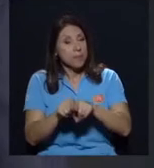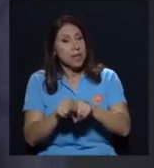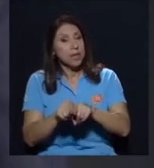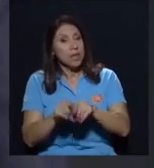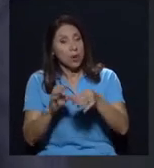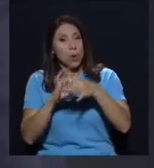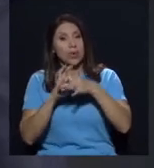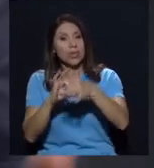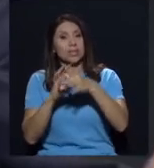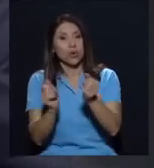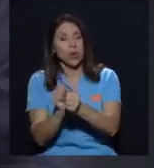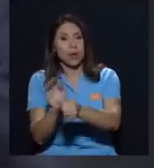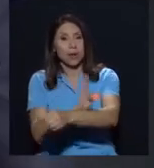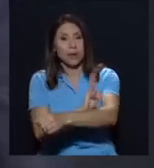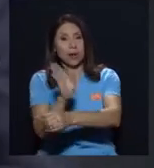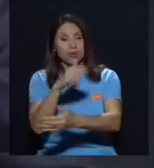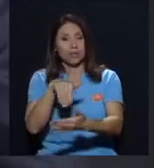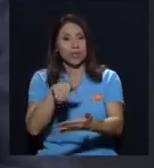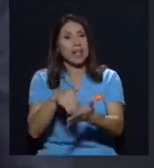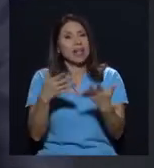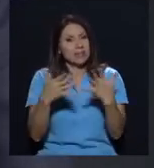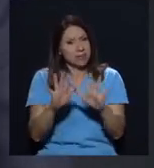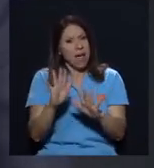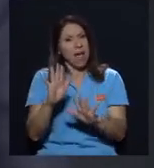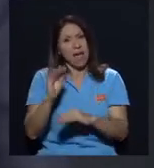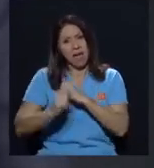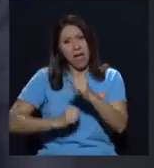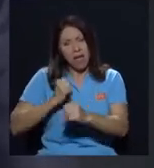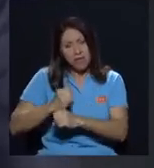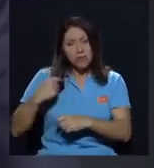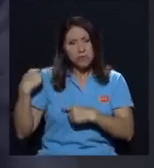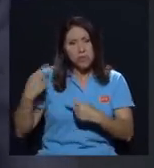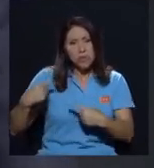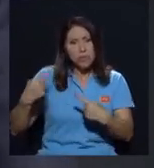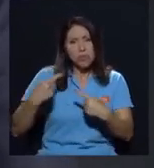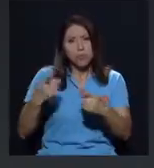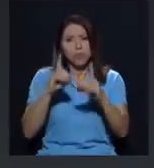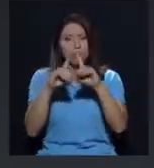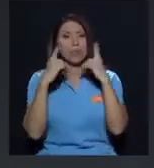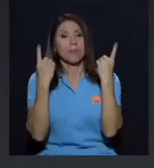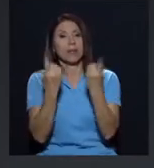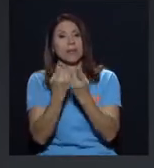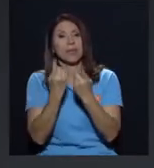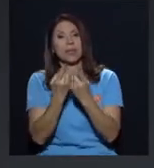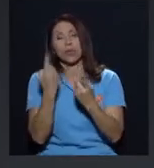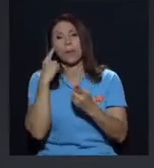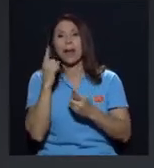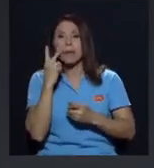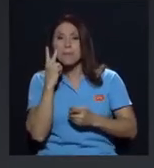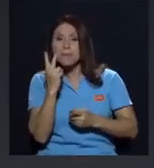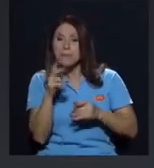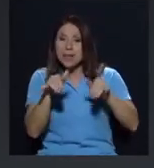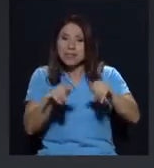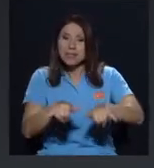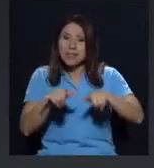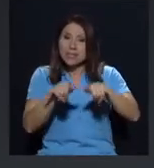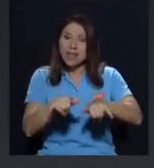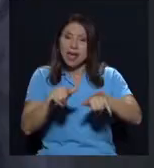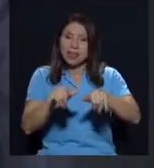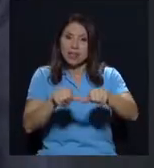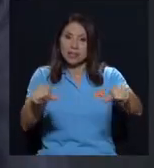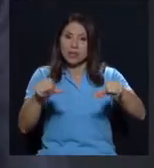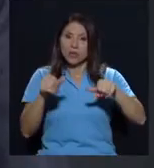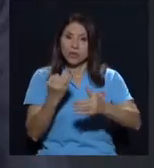un departamento en varios años tiene un departamento que tiene que ver con estabilidad es otro financiero y allí dentro de la coordinación